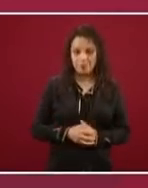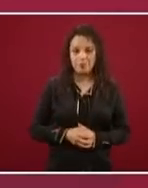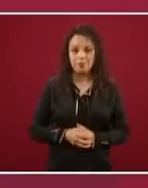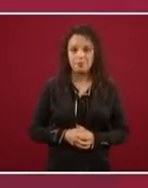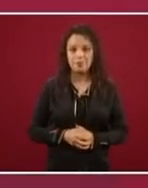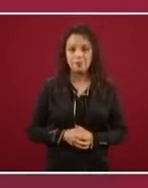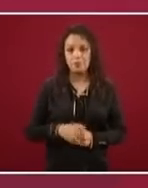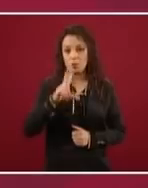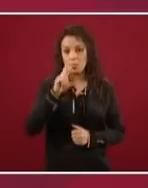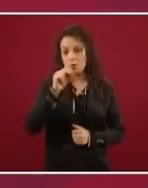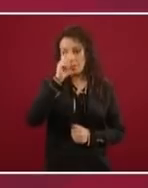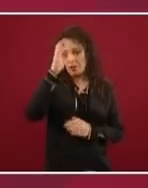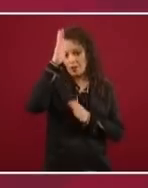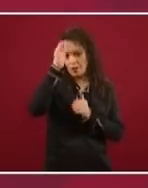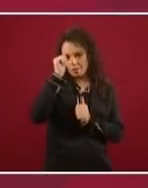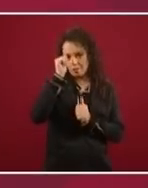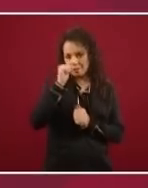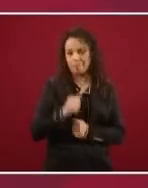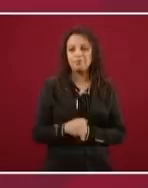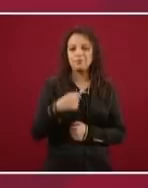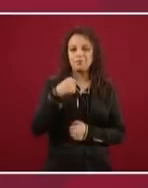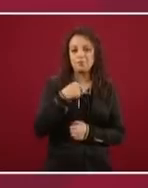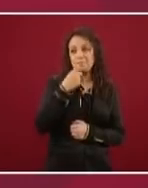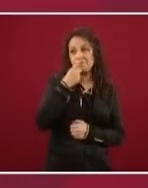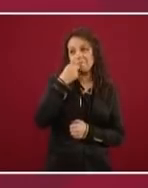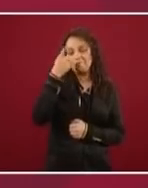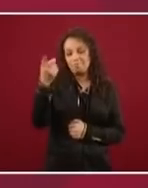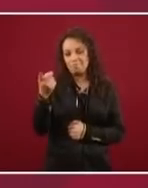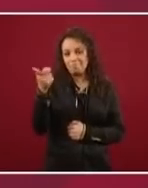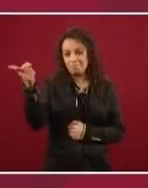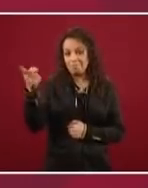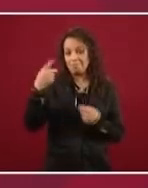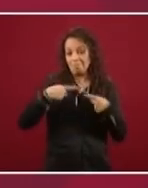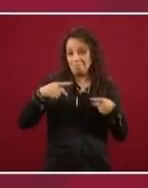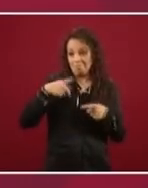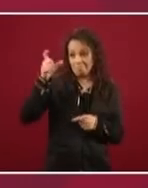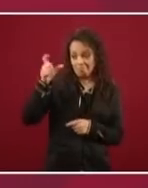yo digo los conservadores quisieran